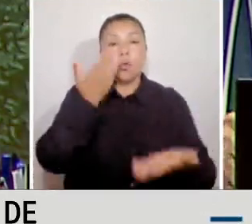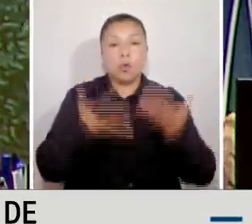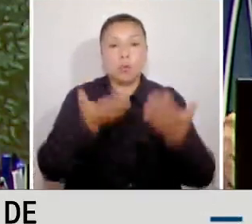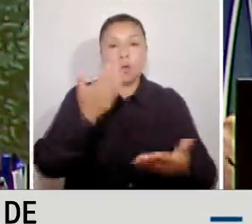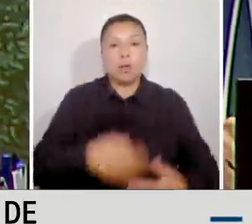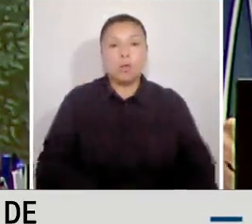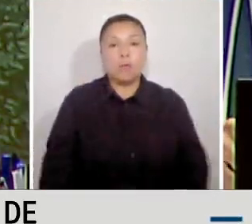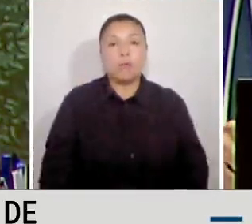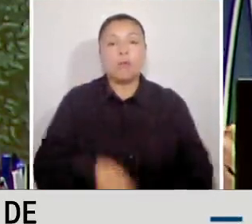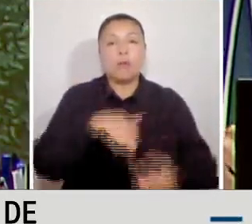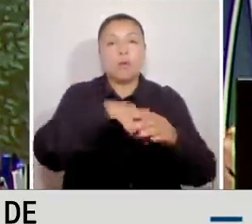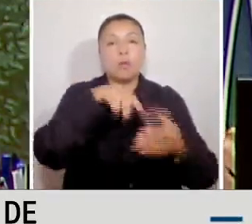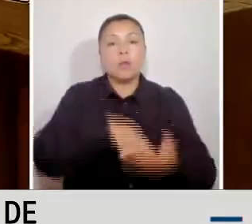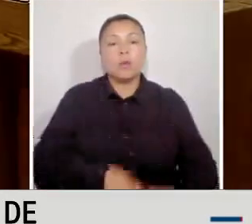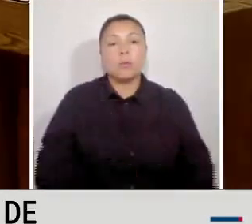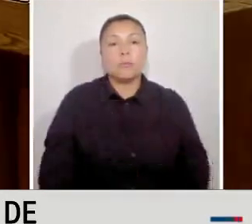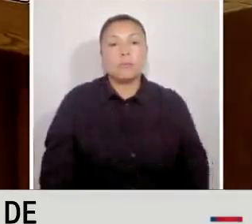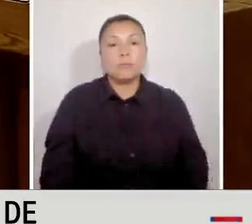en